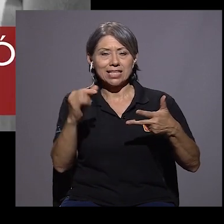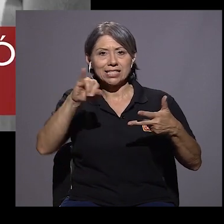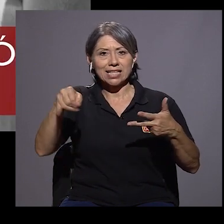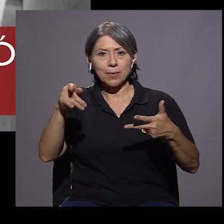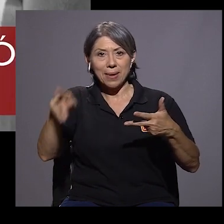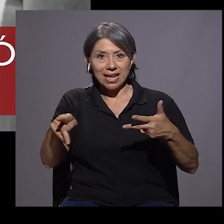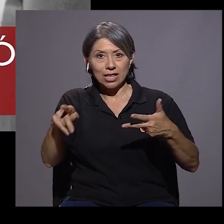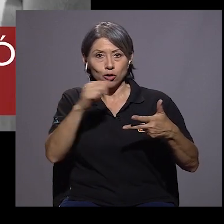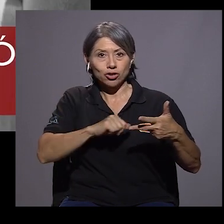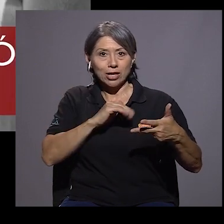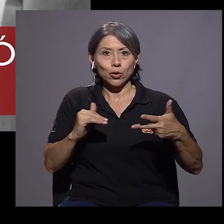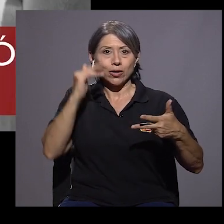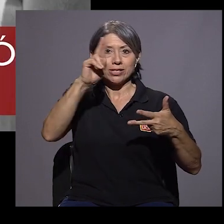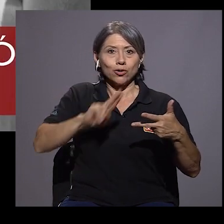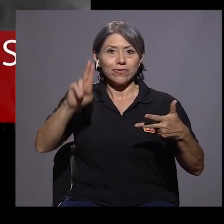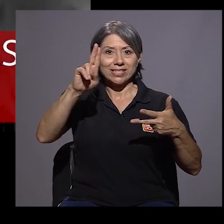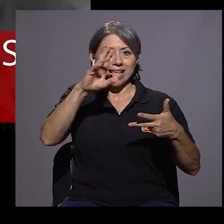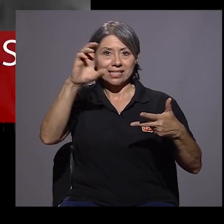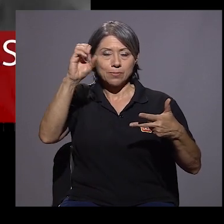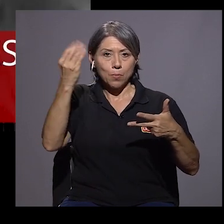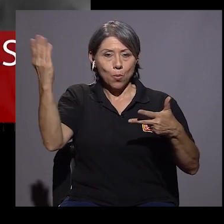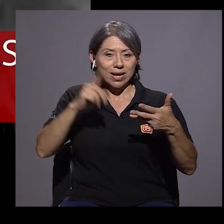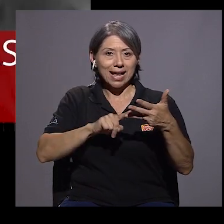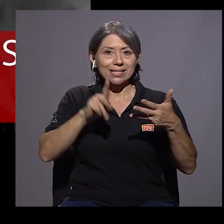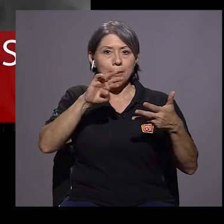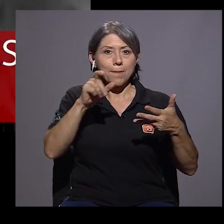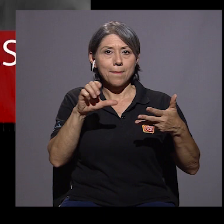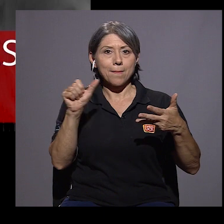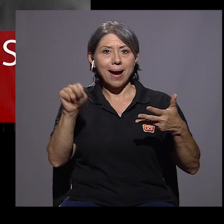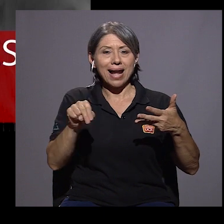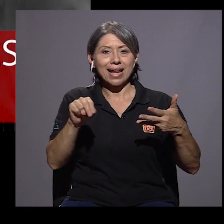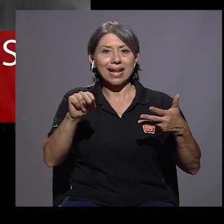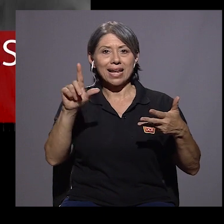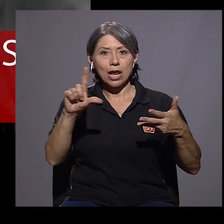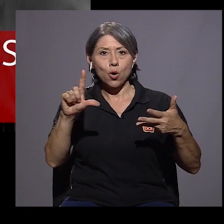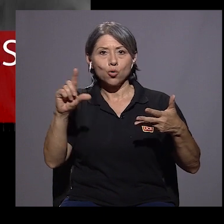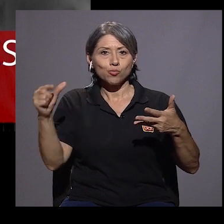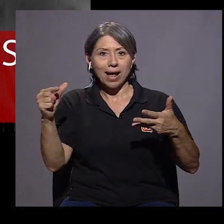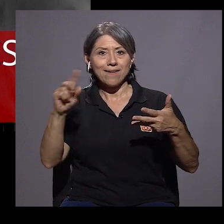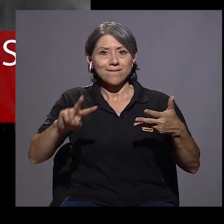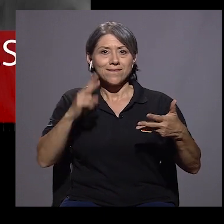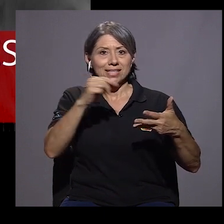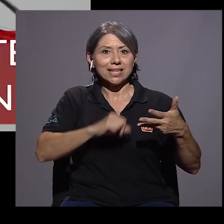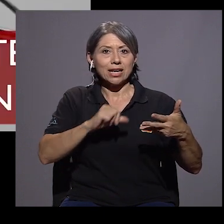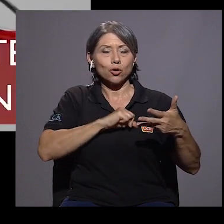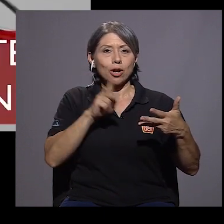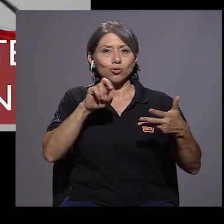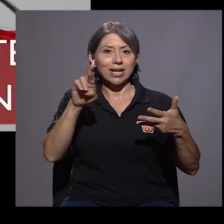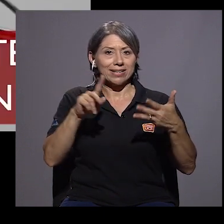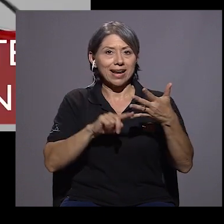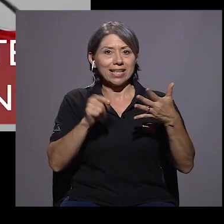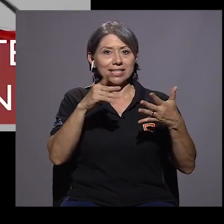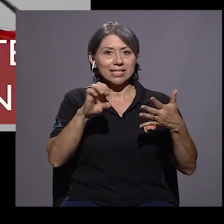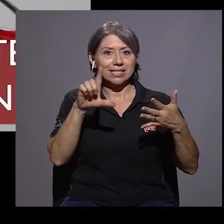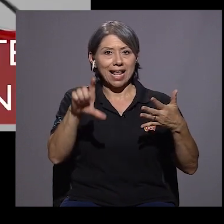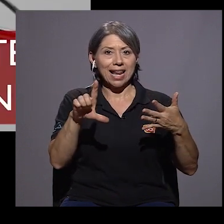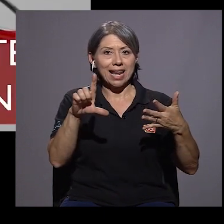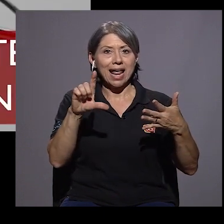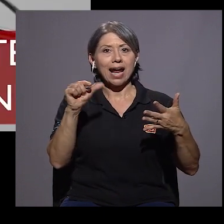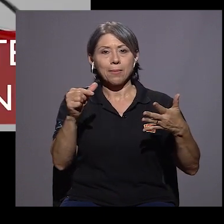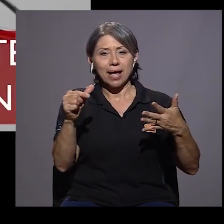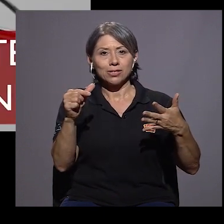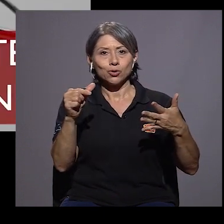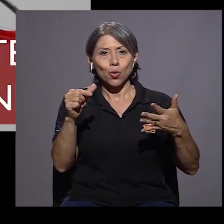Jensen Pennington, rectores de universidades públicas, Marlene León Guzmán, vicerrectora de docencia UCR, y de Giselle Garbanzo